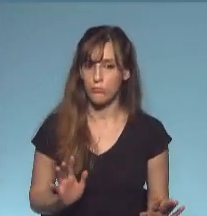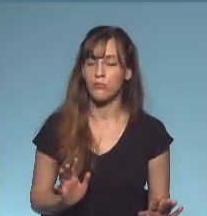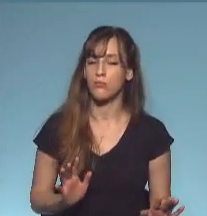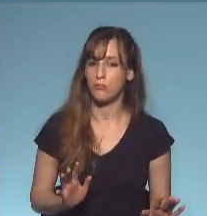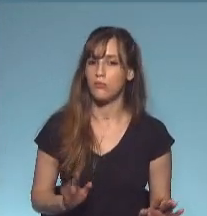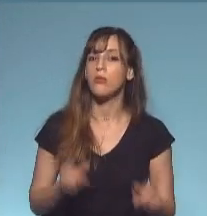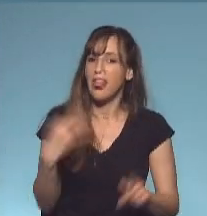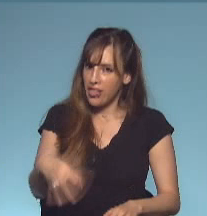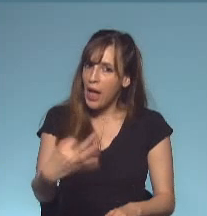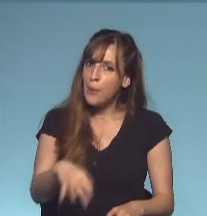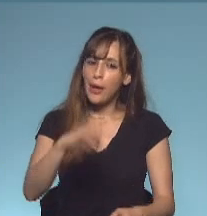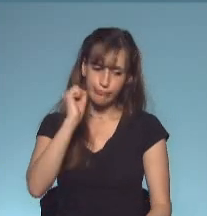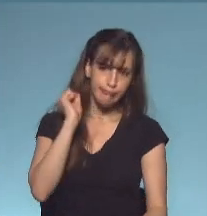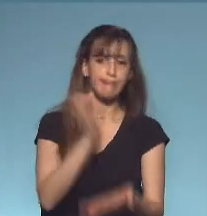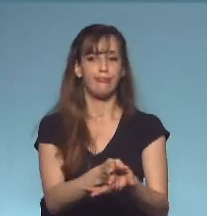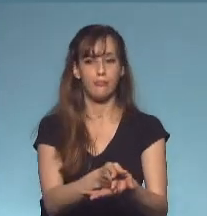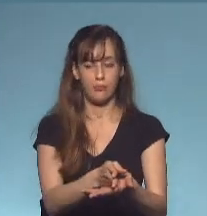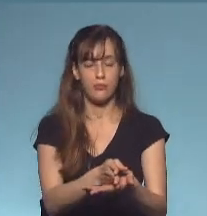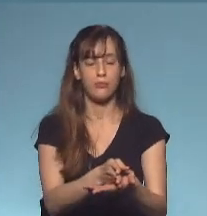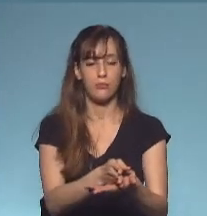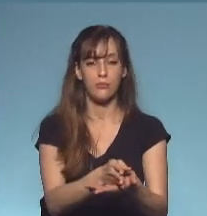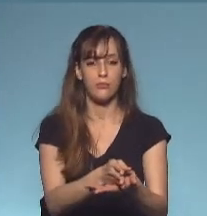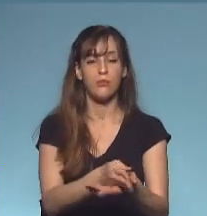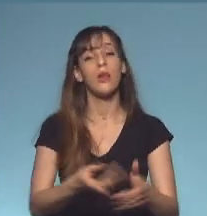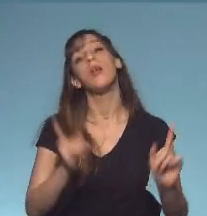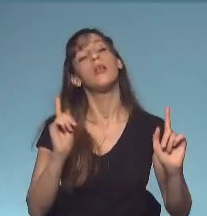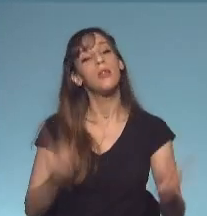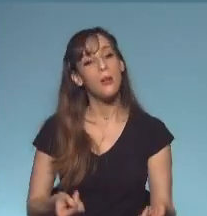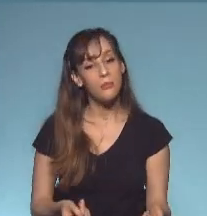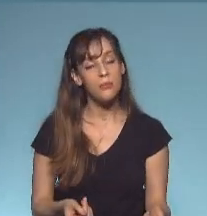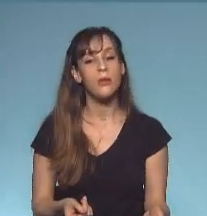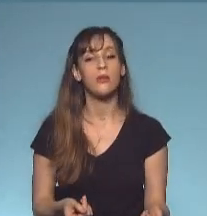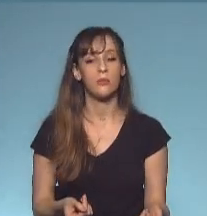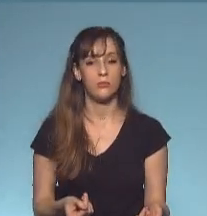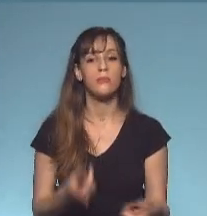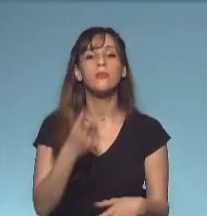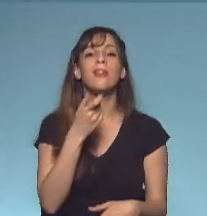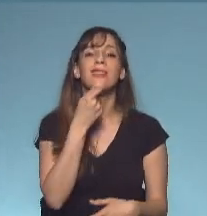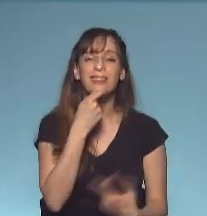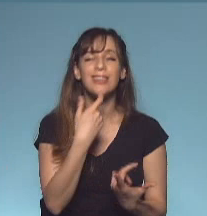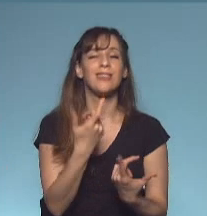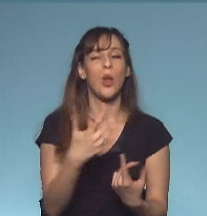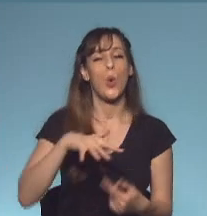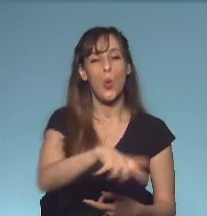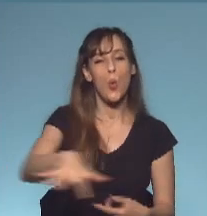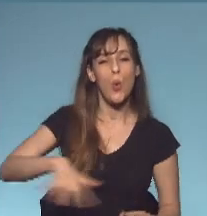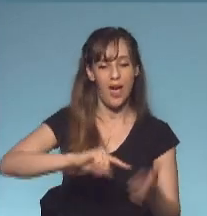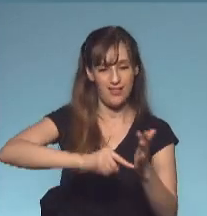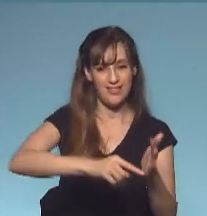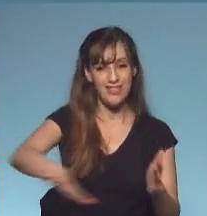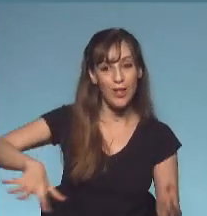de sanciones y al mismo tiempo vamos a invitarlos a que el estacionamiento en los lugares